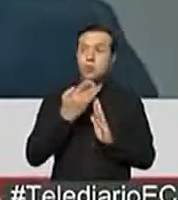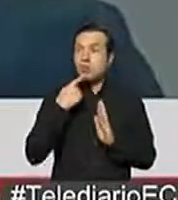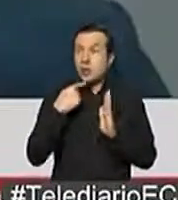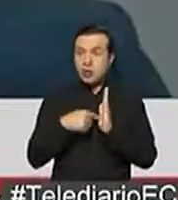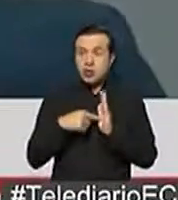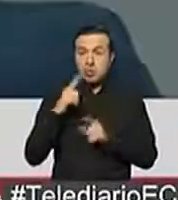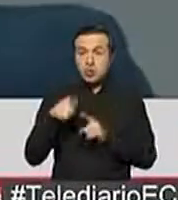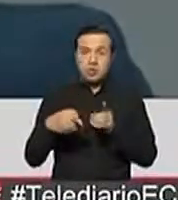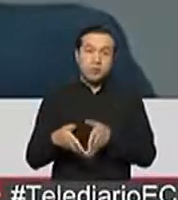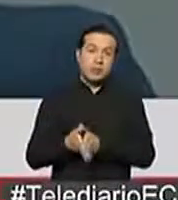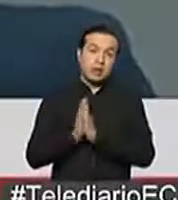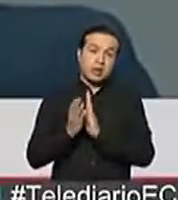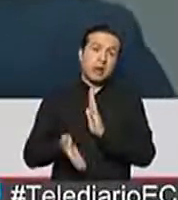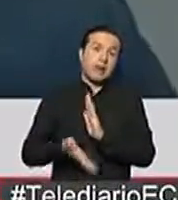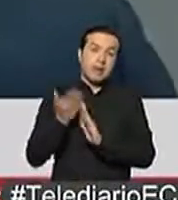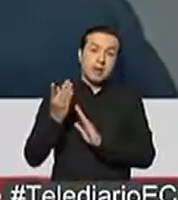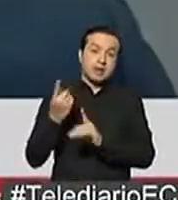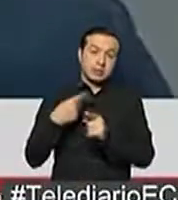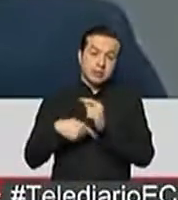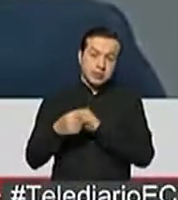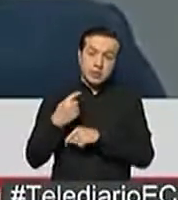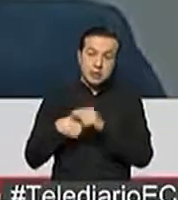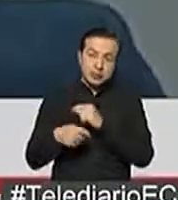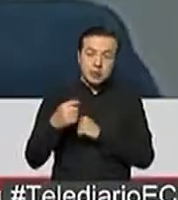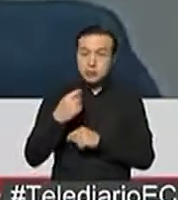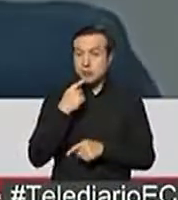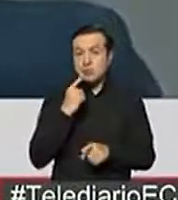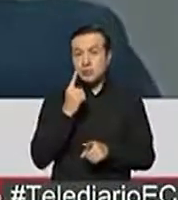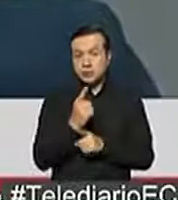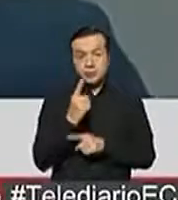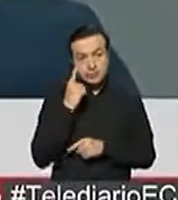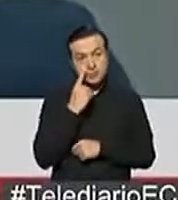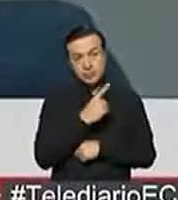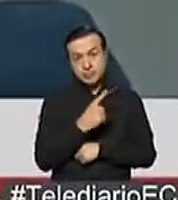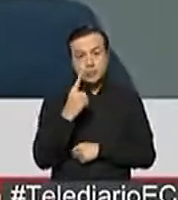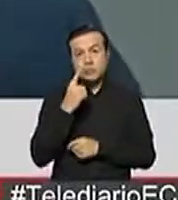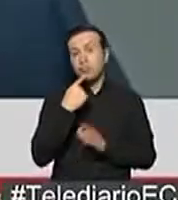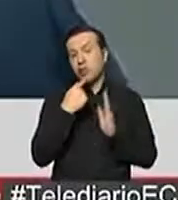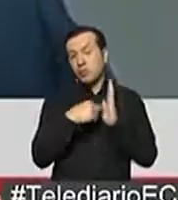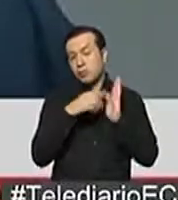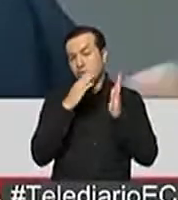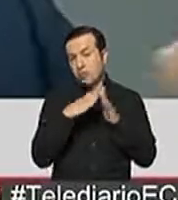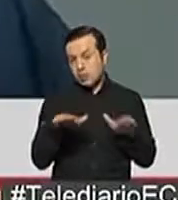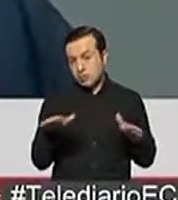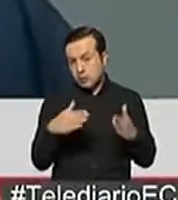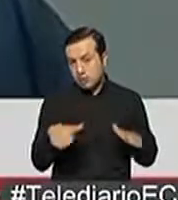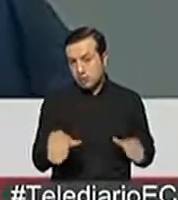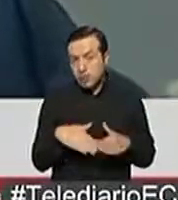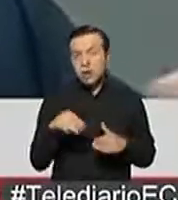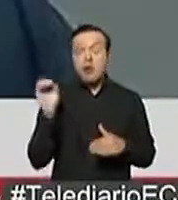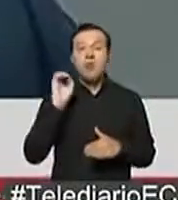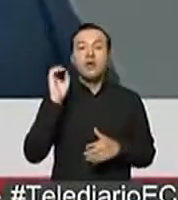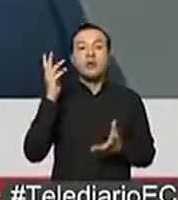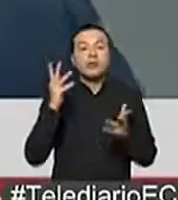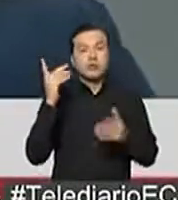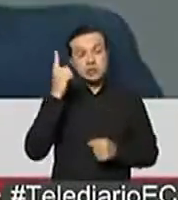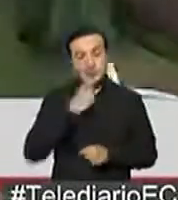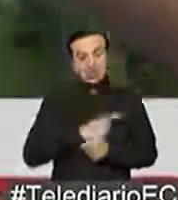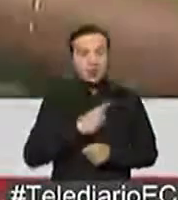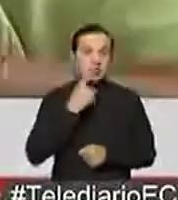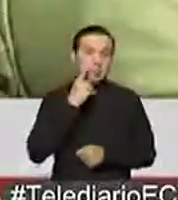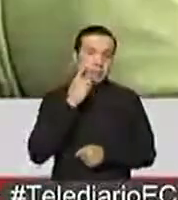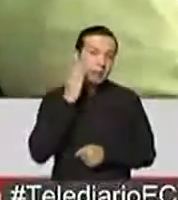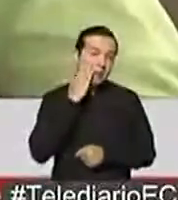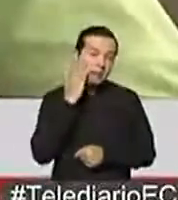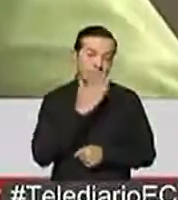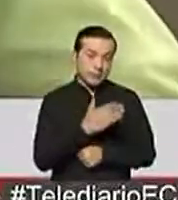pedidos picos, digamos, es obviamente día época navideña y muy probablemente Día de la Madre o Día del Padre. En